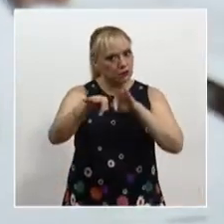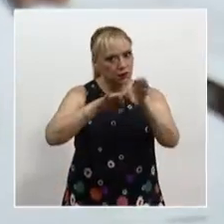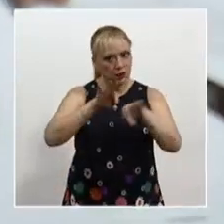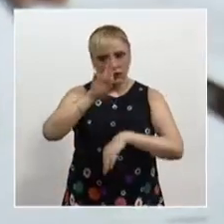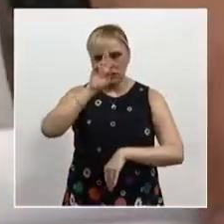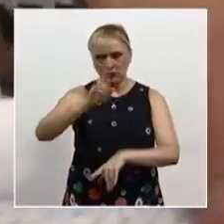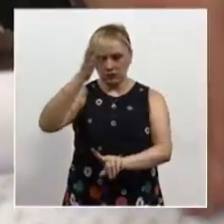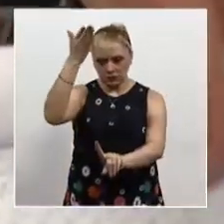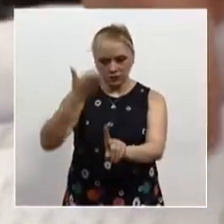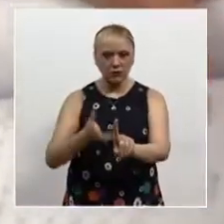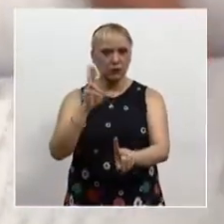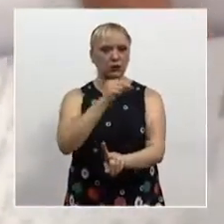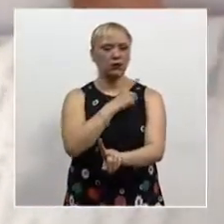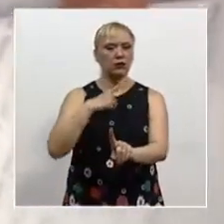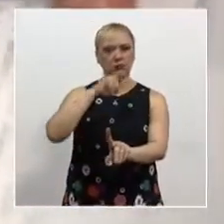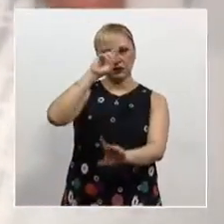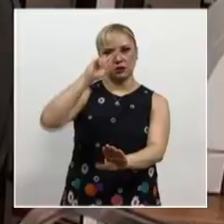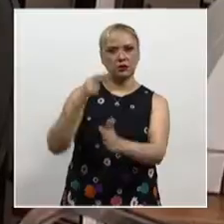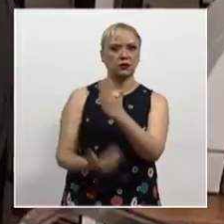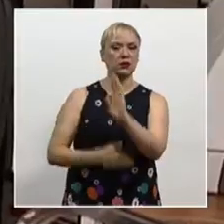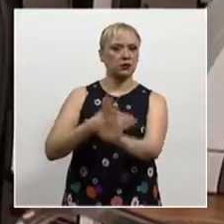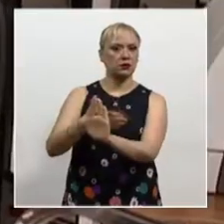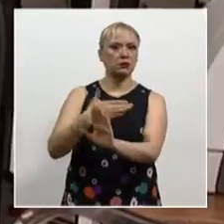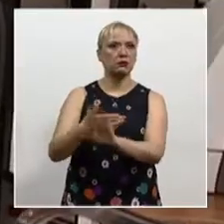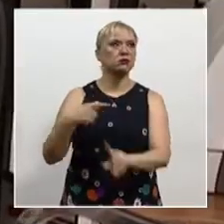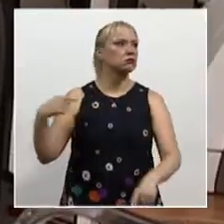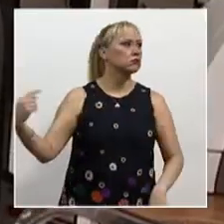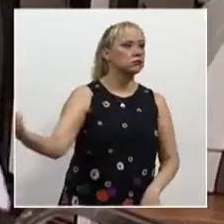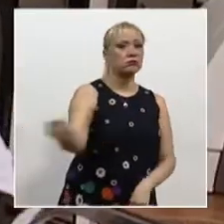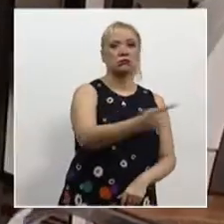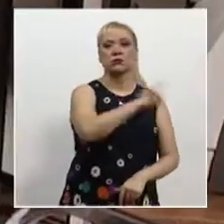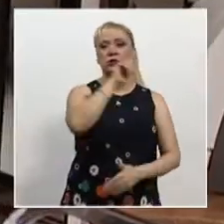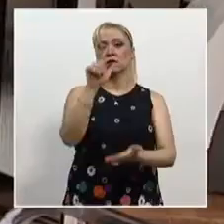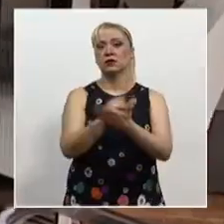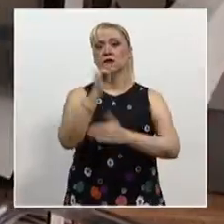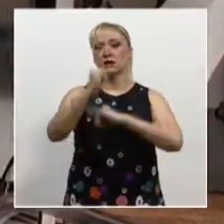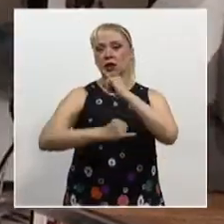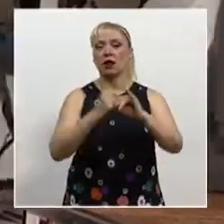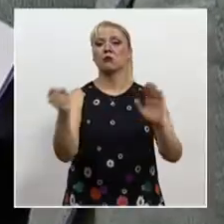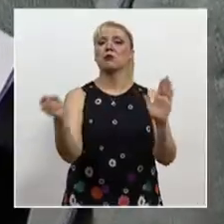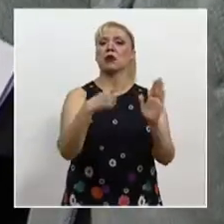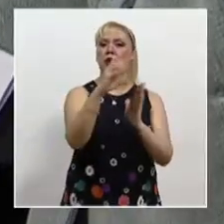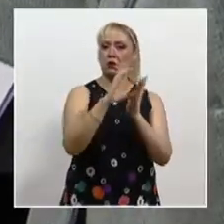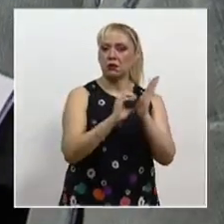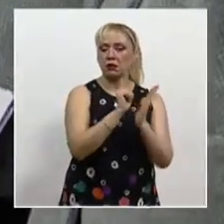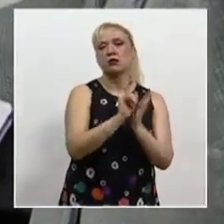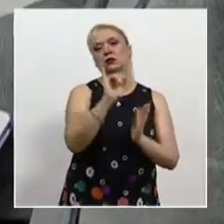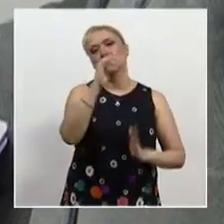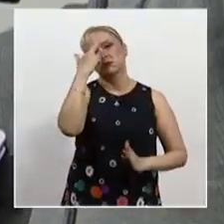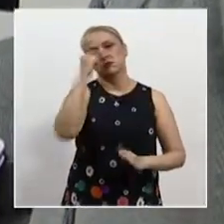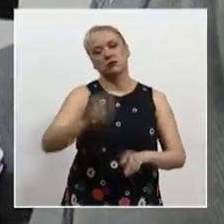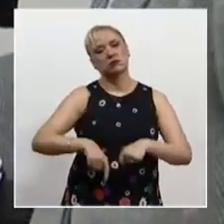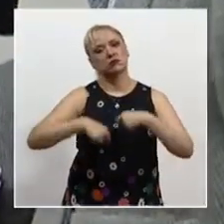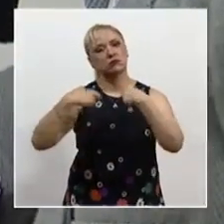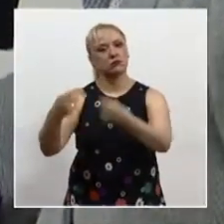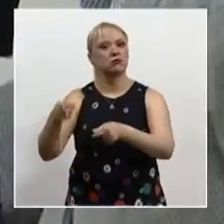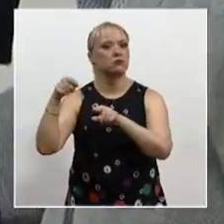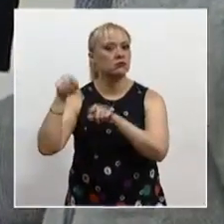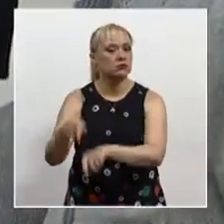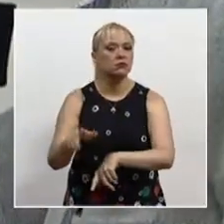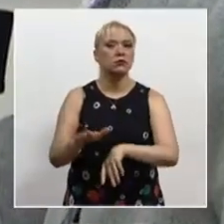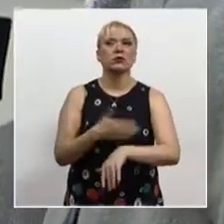a una vida libre de violencia, protegidos por diversas convenciones y por la Constitución, pues en estos casos se pone en una